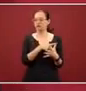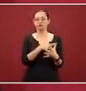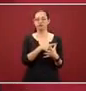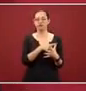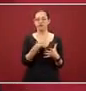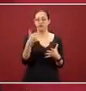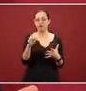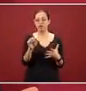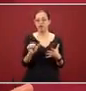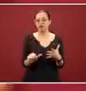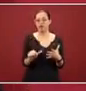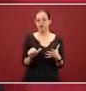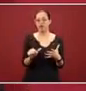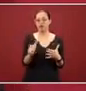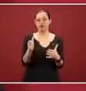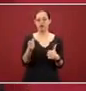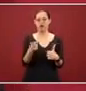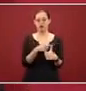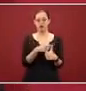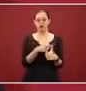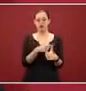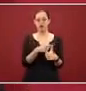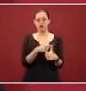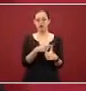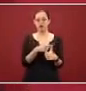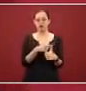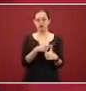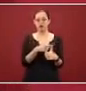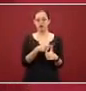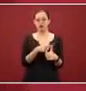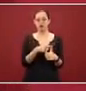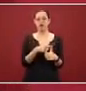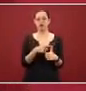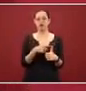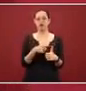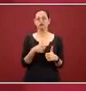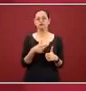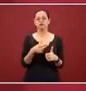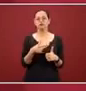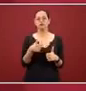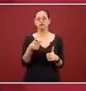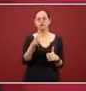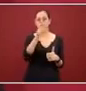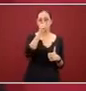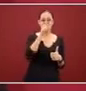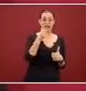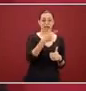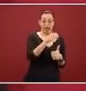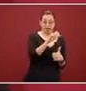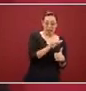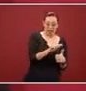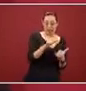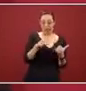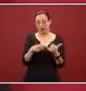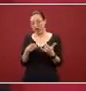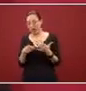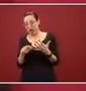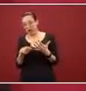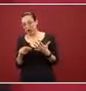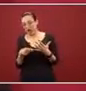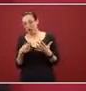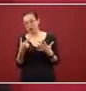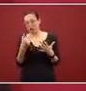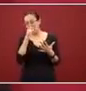Gea González, el Hospital General Manuel Gea González, que junto con el General y el Juárez tienen